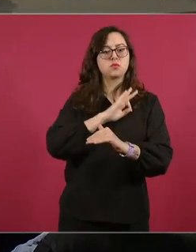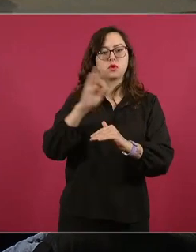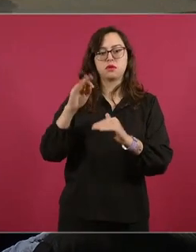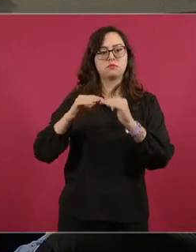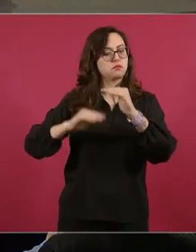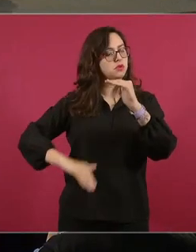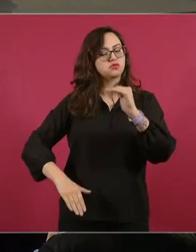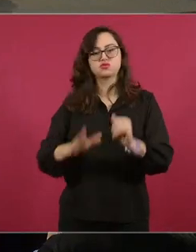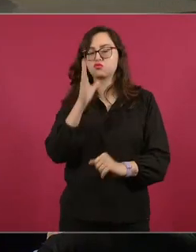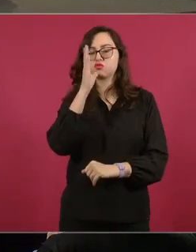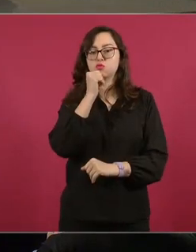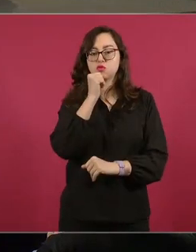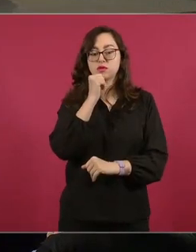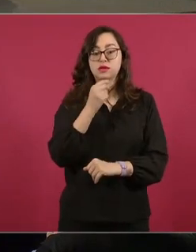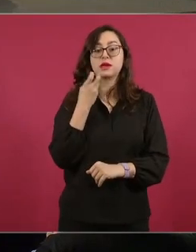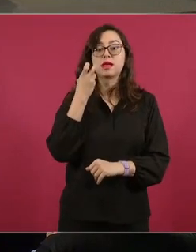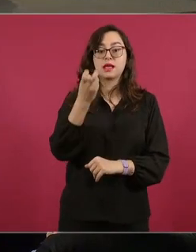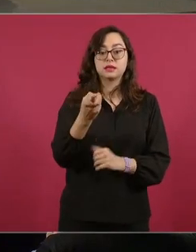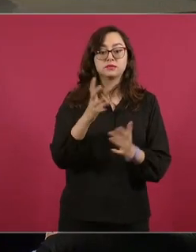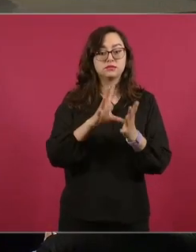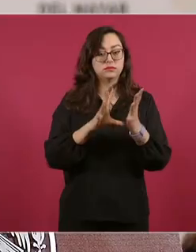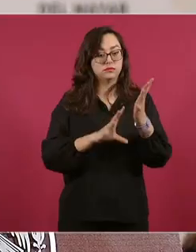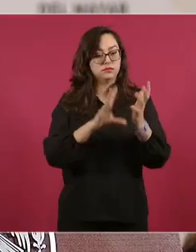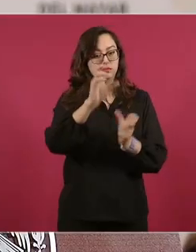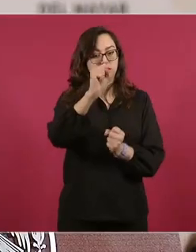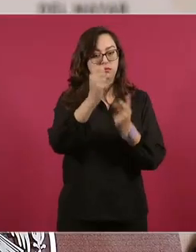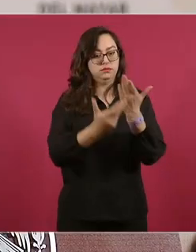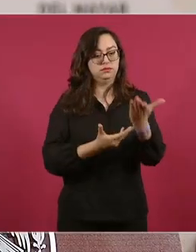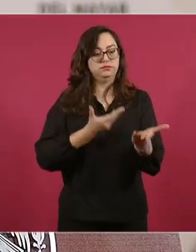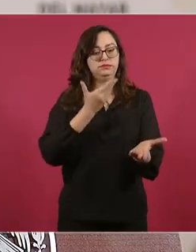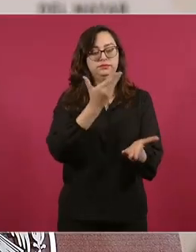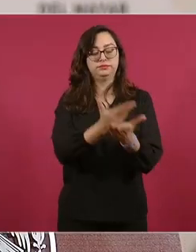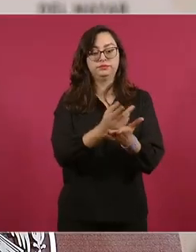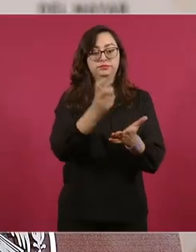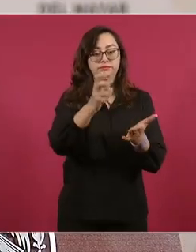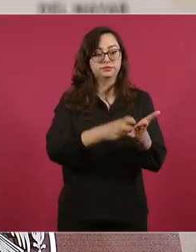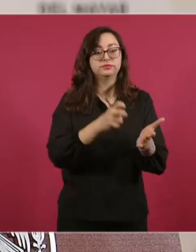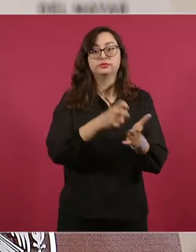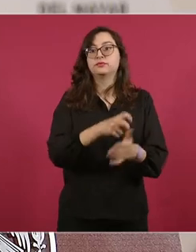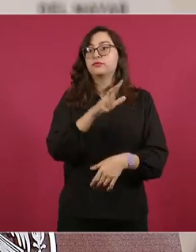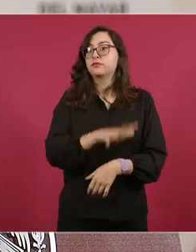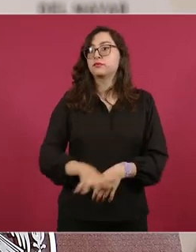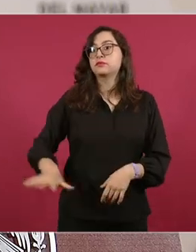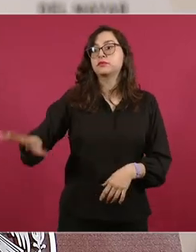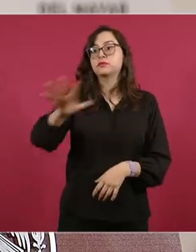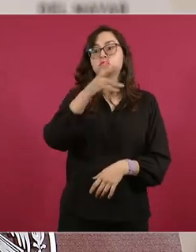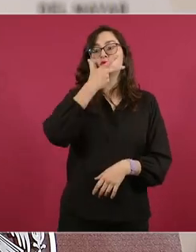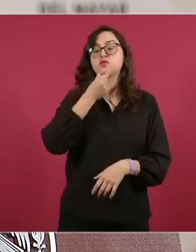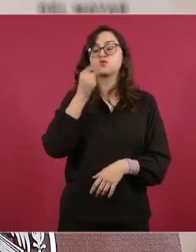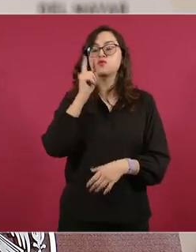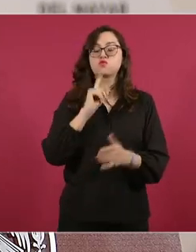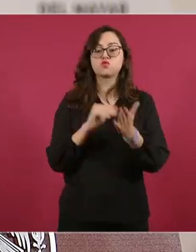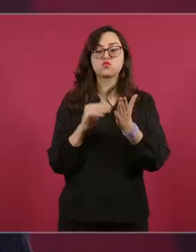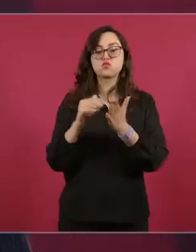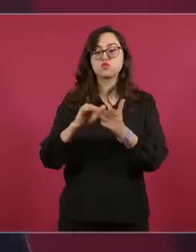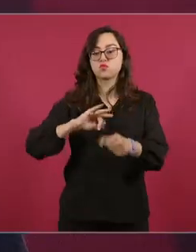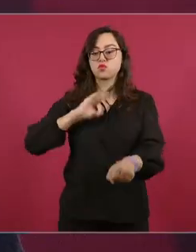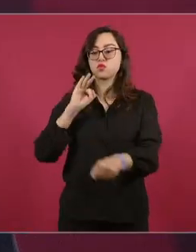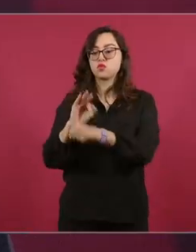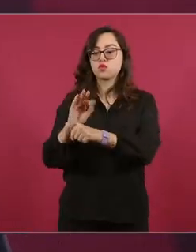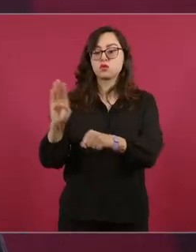mencionar que estas propuestas de modificación a la Constitución en beneficio de millones de mexicanas y mexicanos requiere